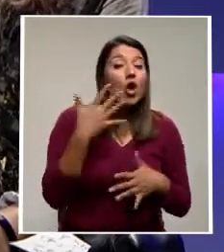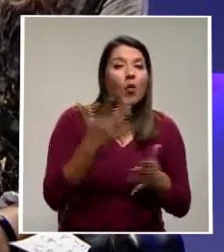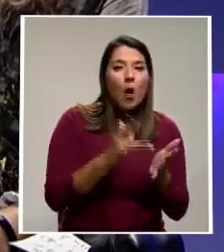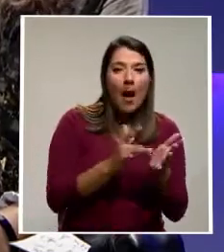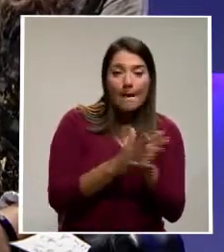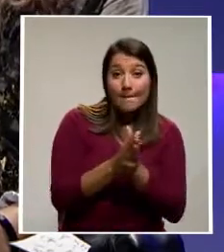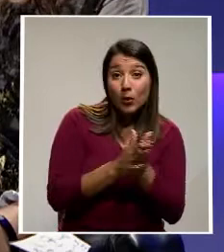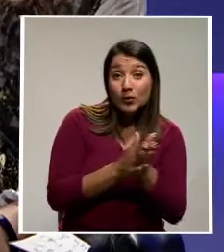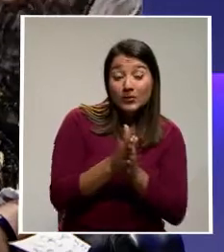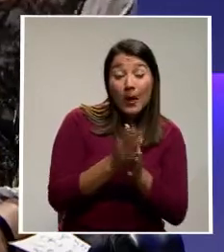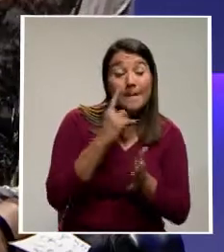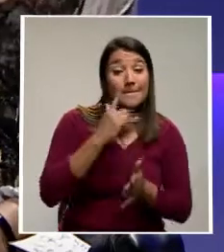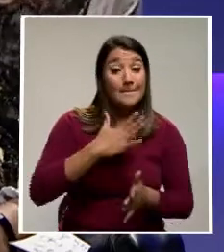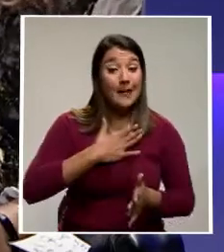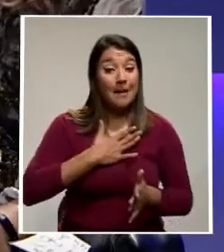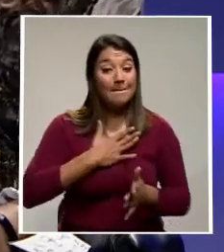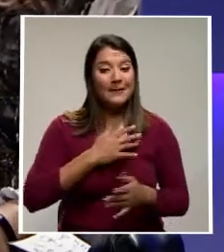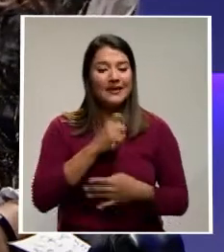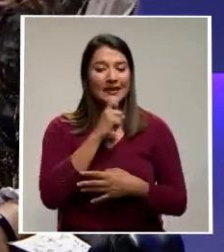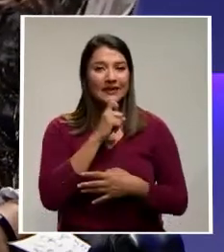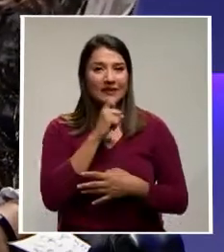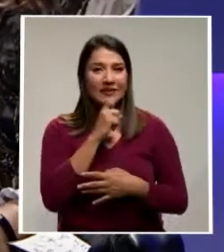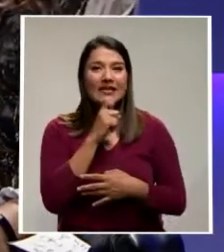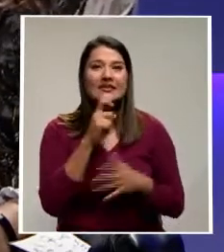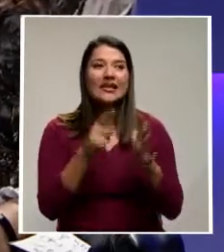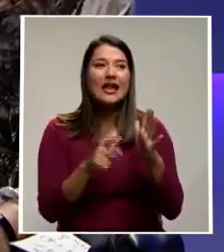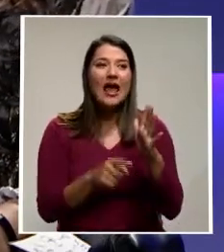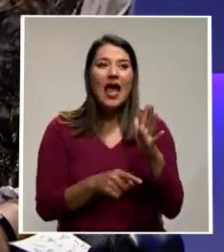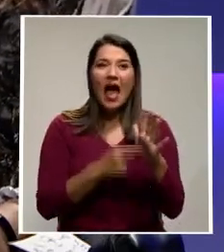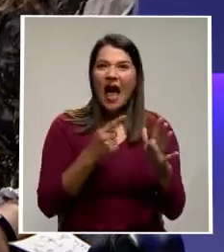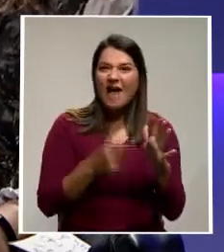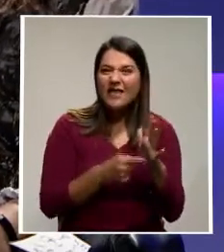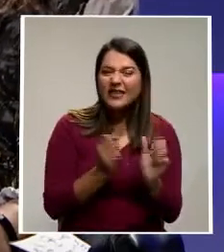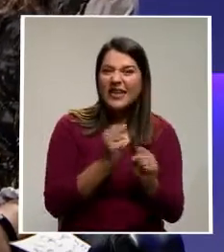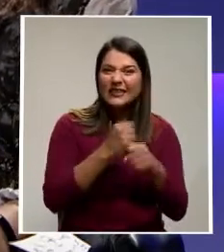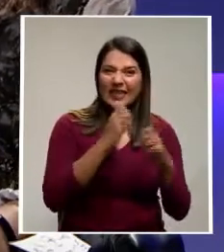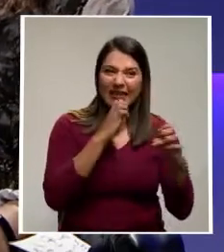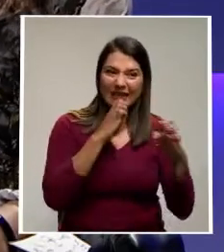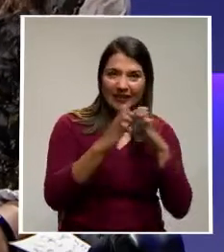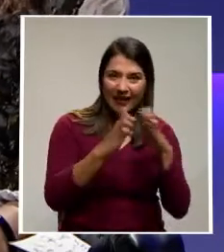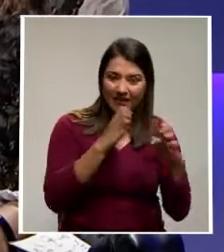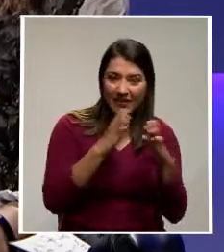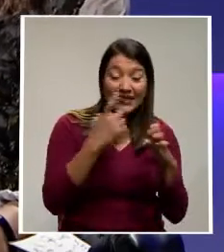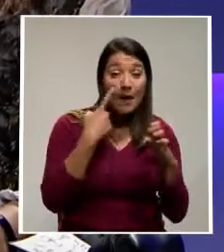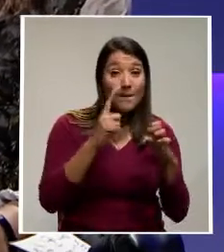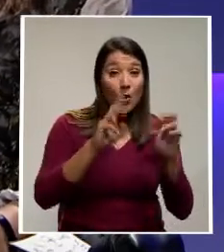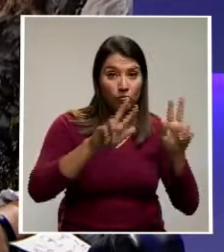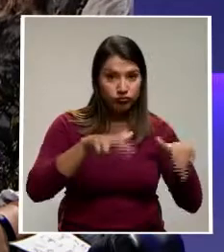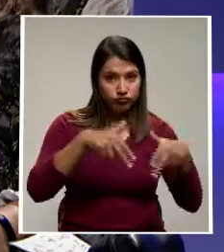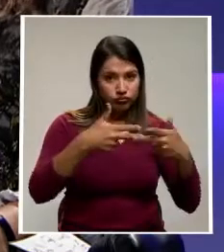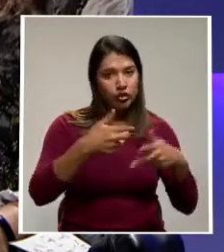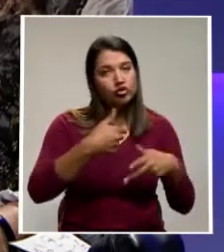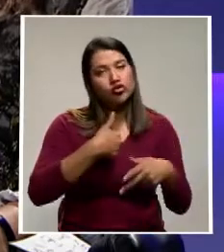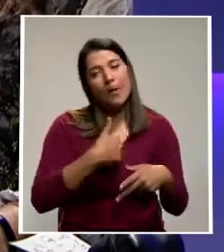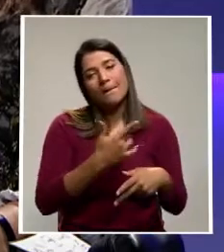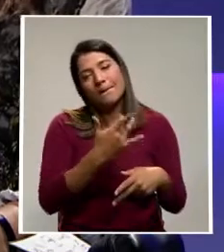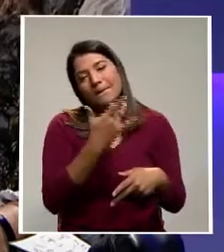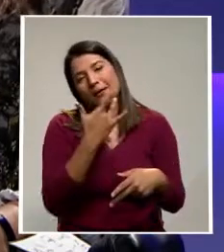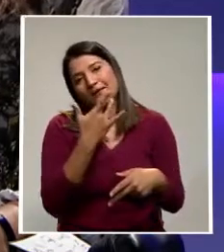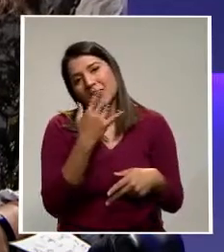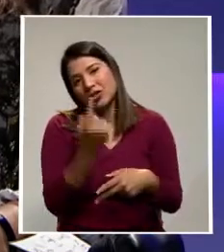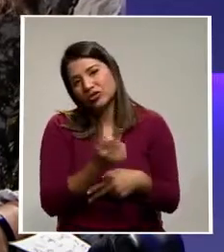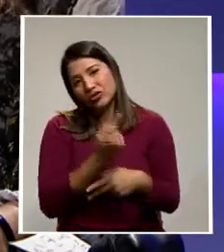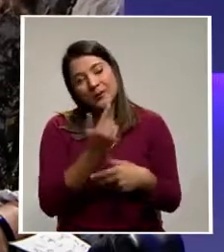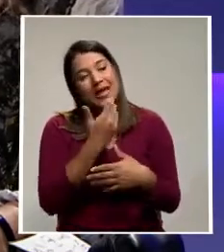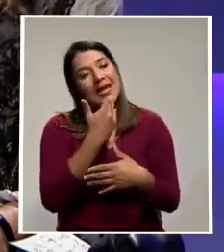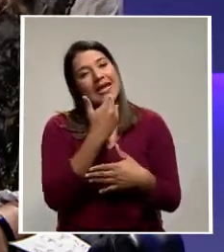veces nos hemos visto obligados a hacer muchas entrevistas virtuales y yo prefiero 1000 veces, y te